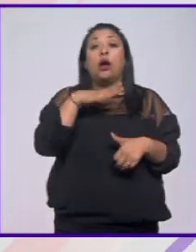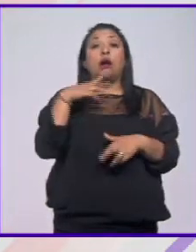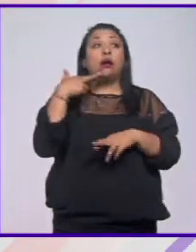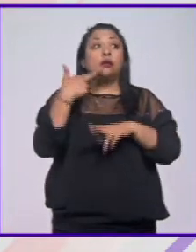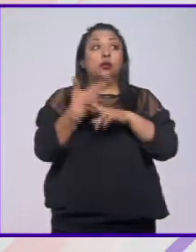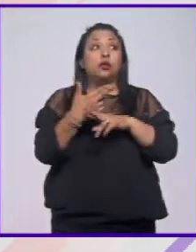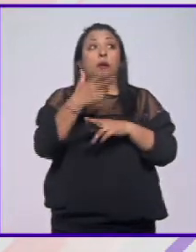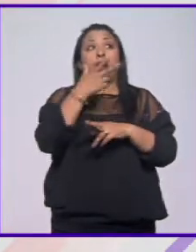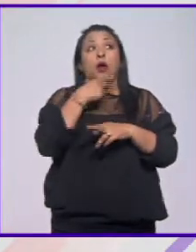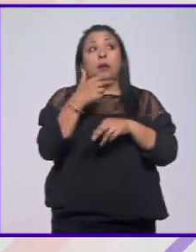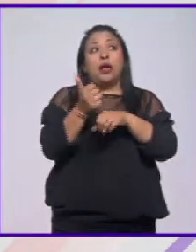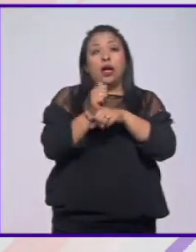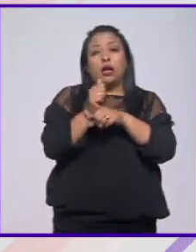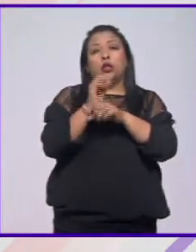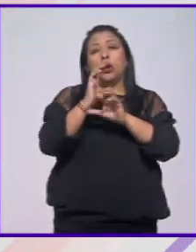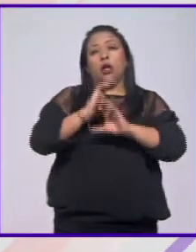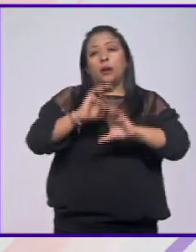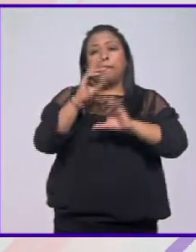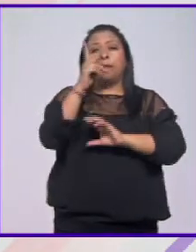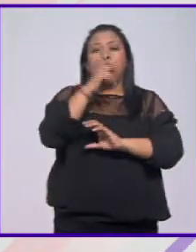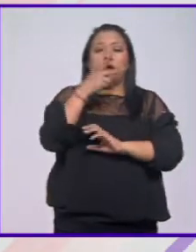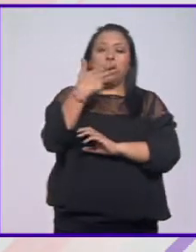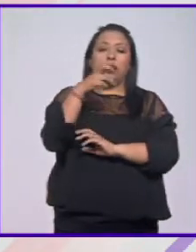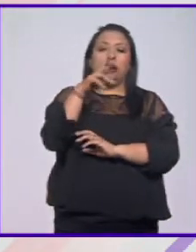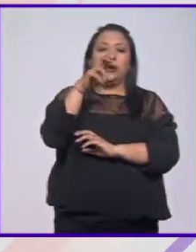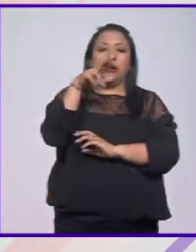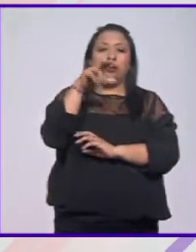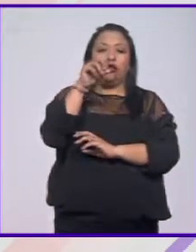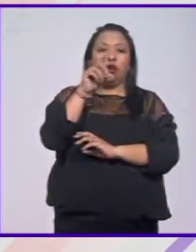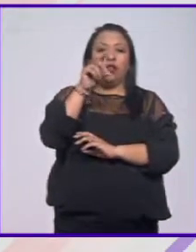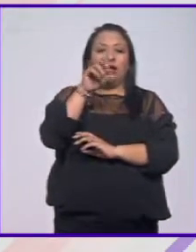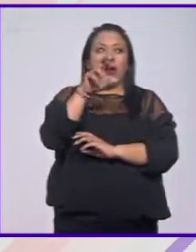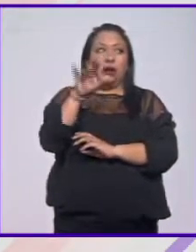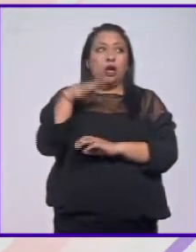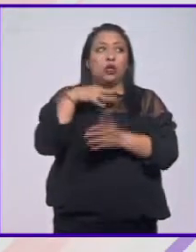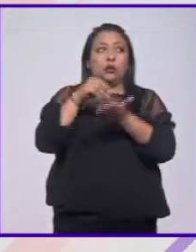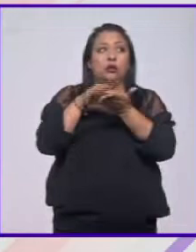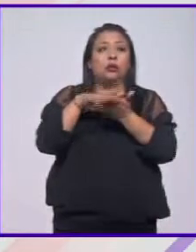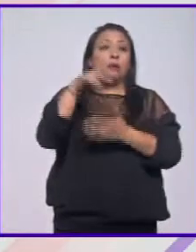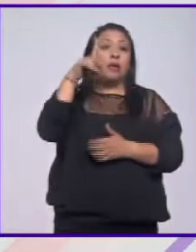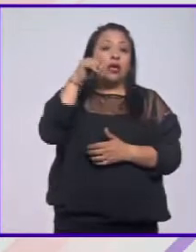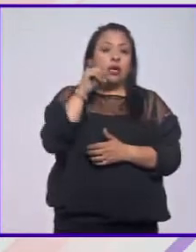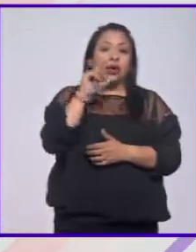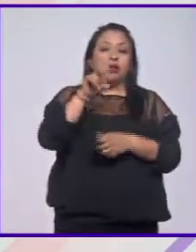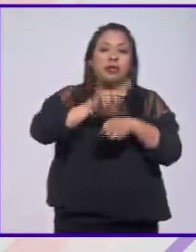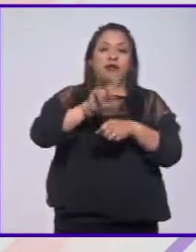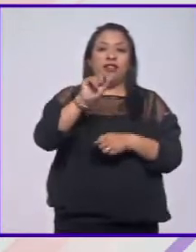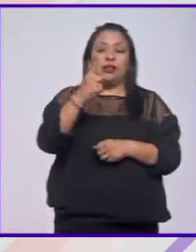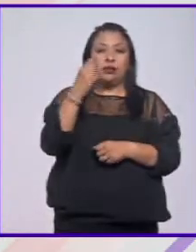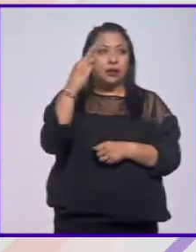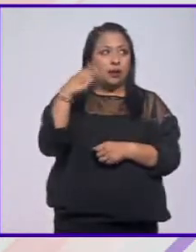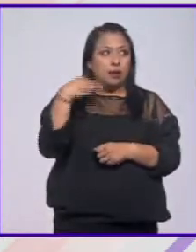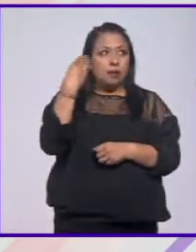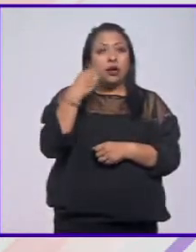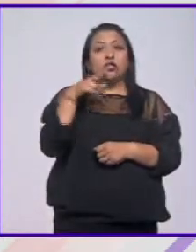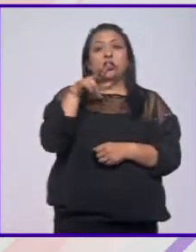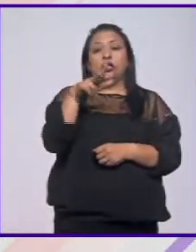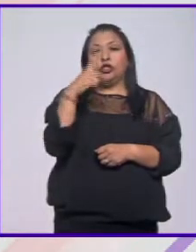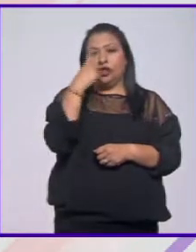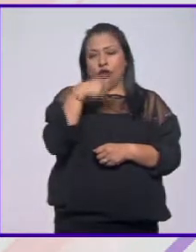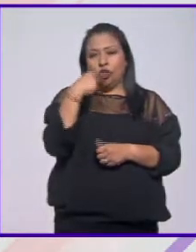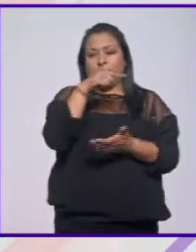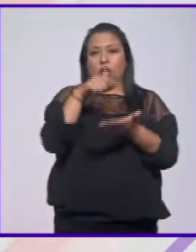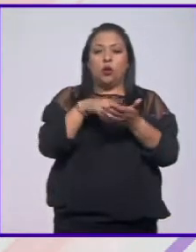del actor, cantante, compositor y pedagogo Hernando del Riego. La cita es mañana 27 de marzo a las 18 horas en